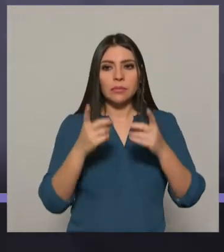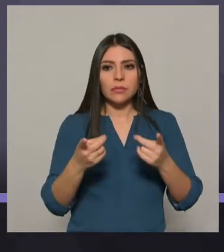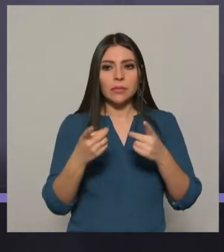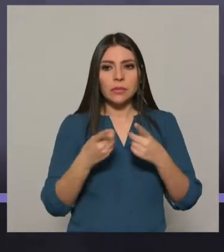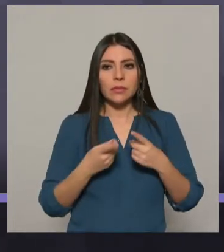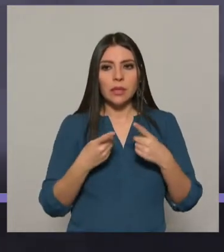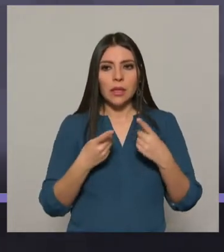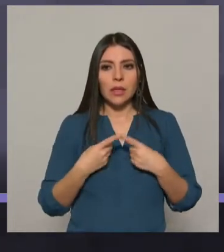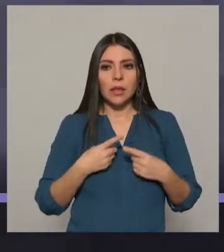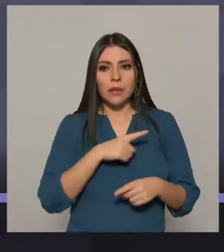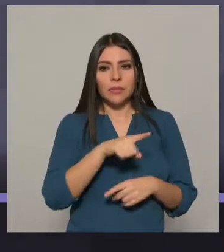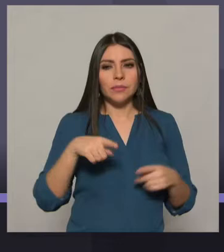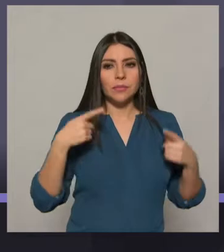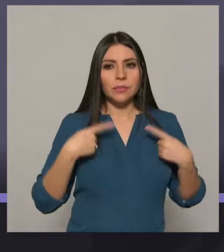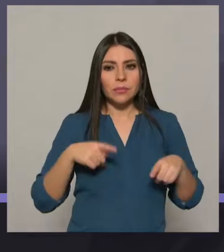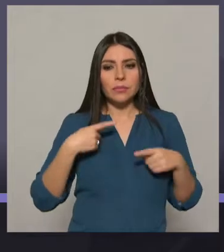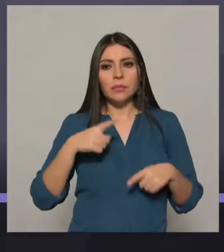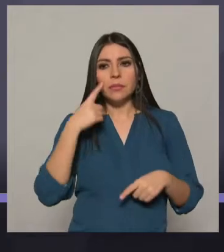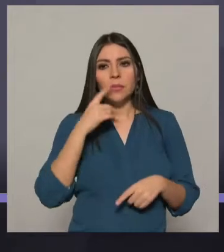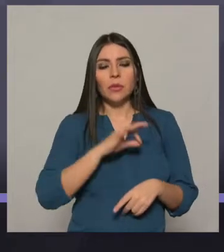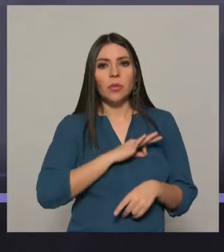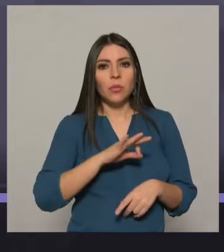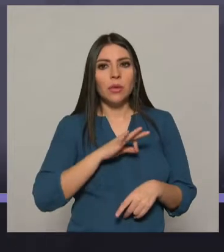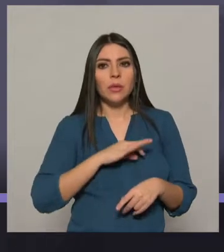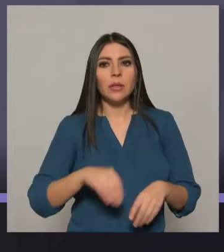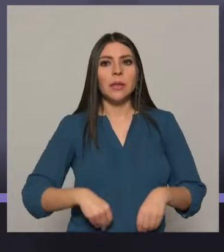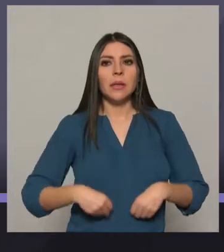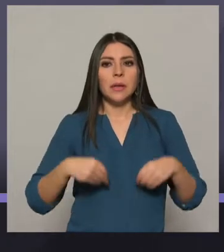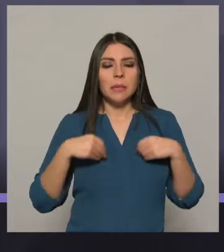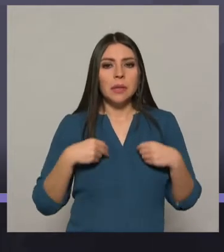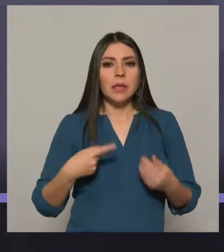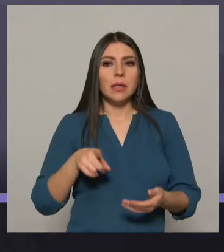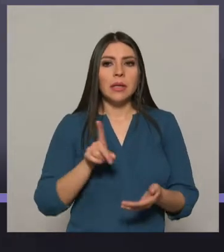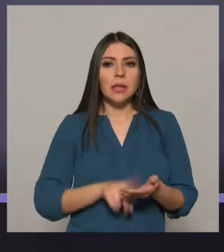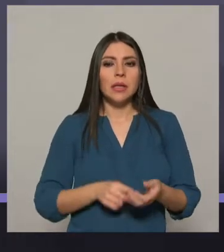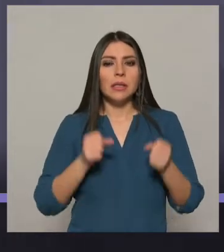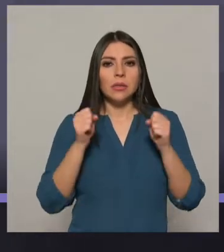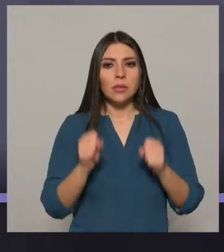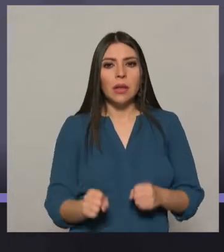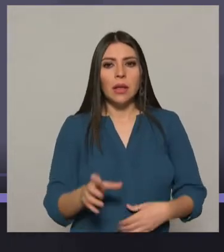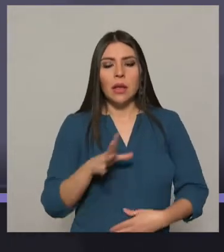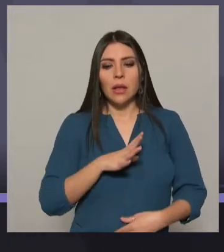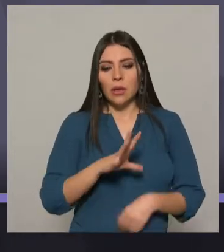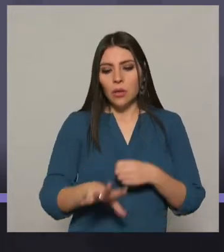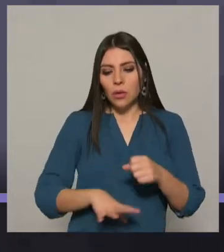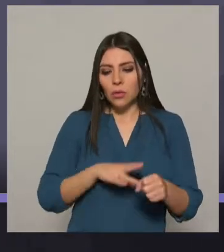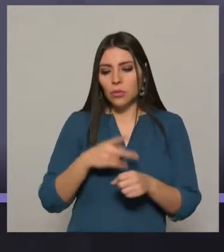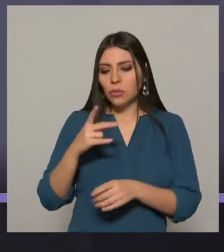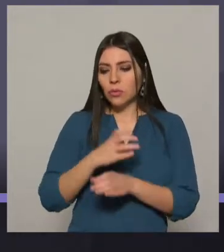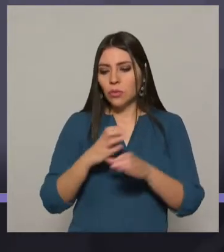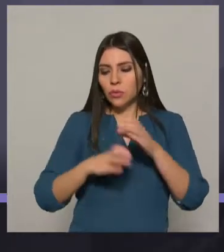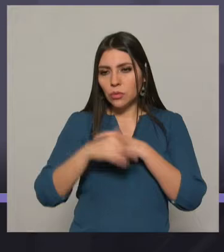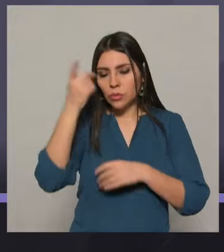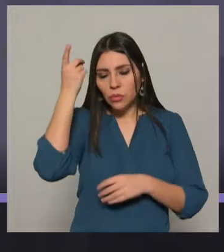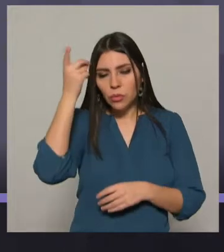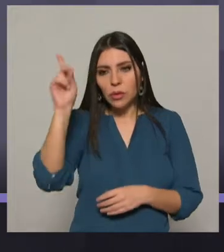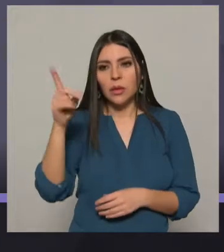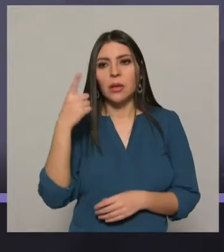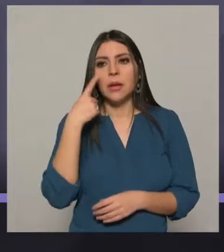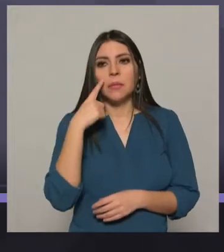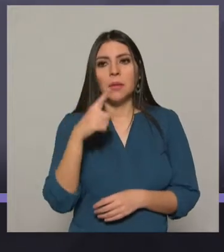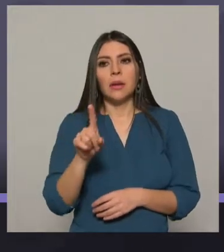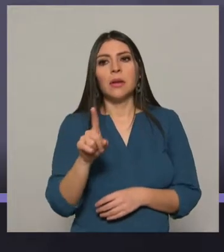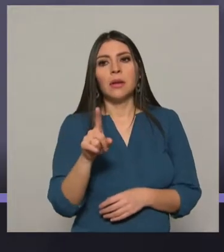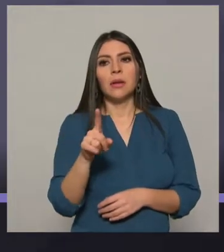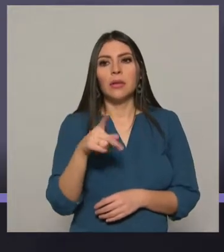a la población una posibilidad de caminar, de vivir de manera segura, de tener nuestra integridad en patrimonio, en nuestra